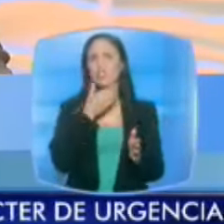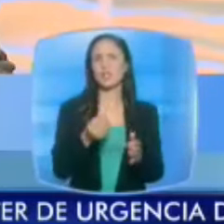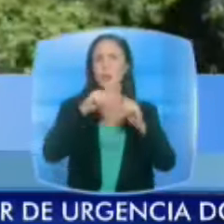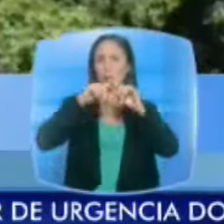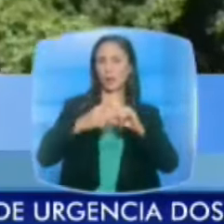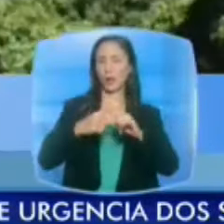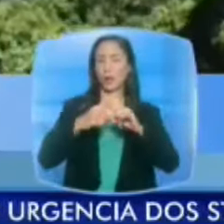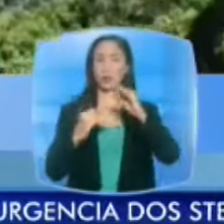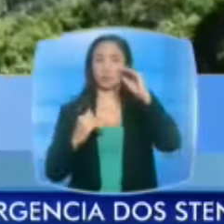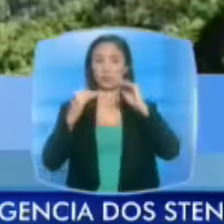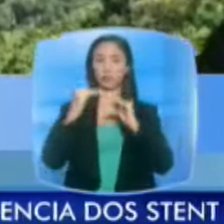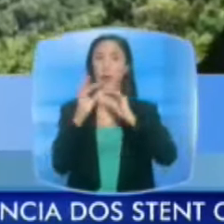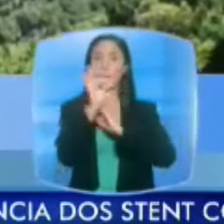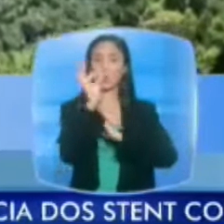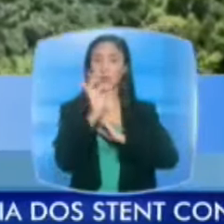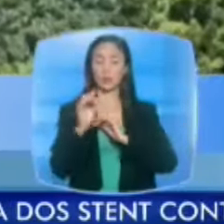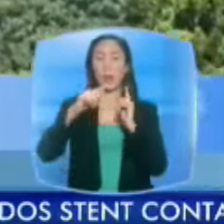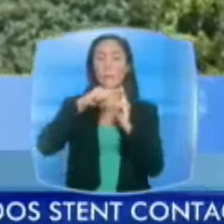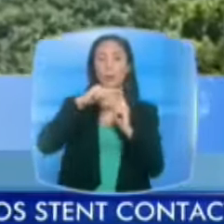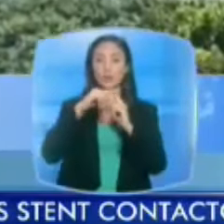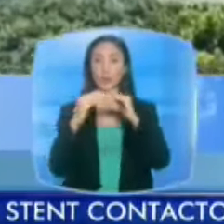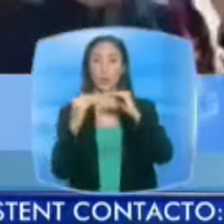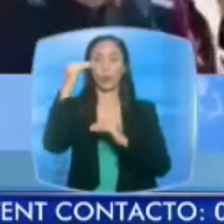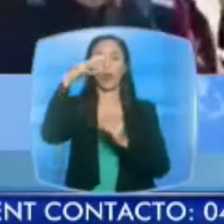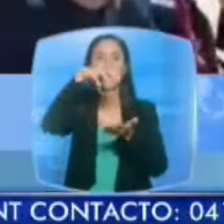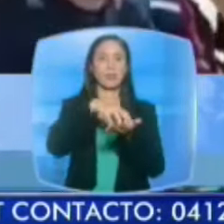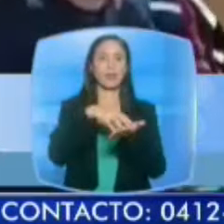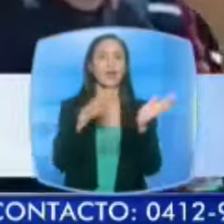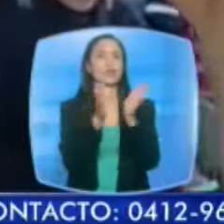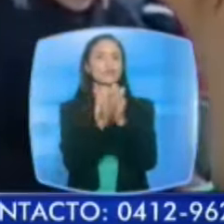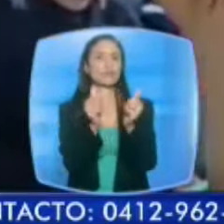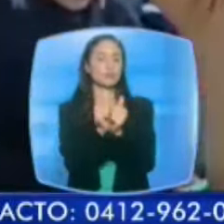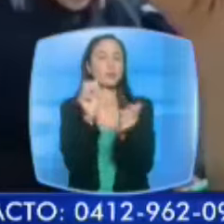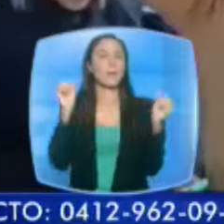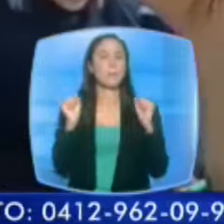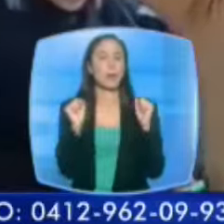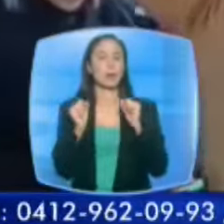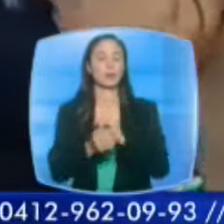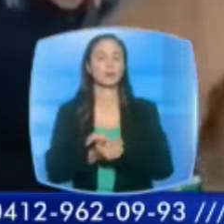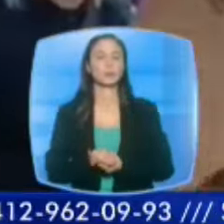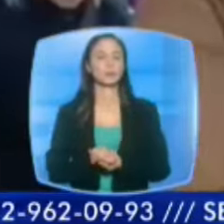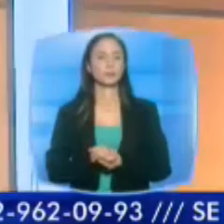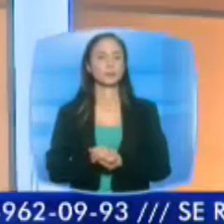registraron mayores resultados positivos en los estados Nueva Esparta y Mérida.